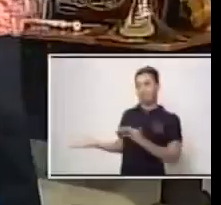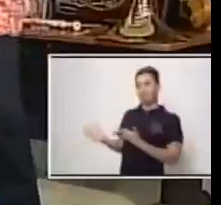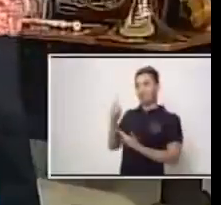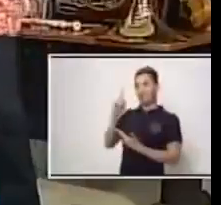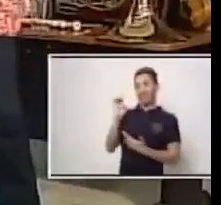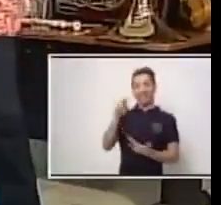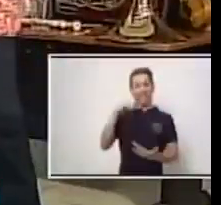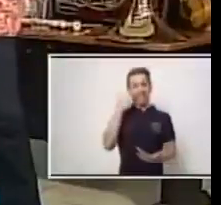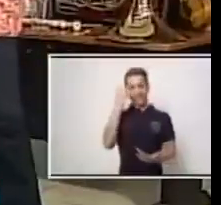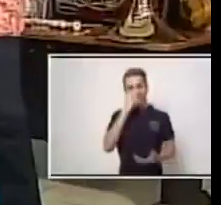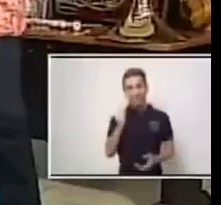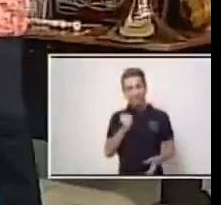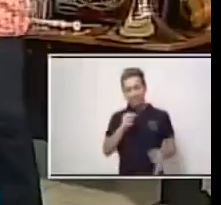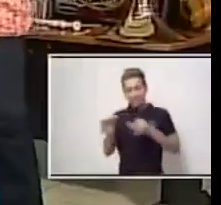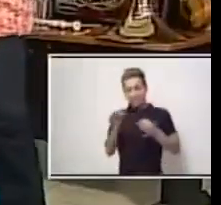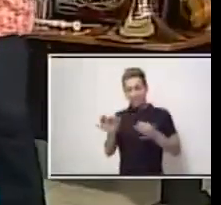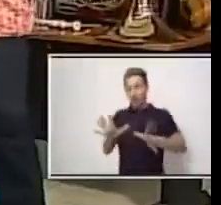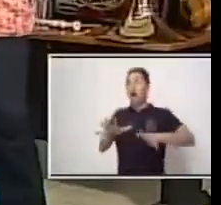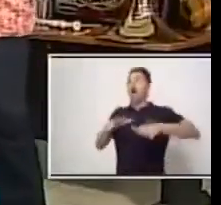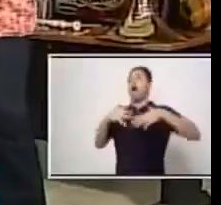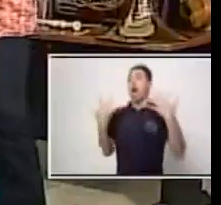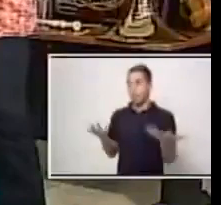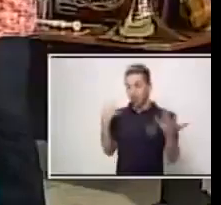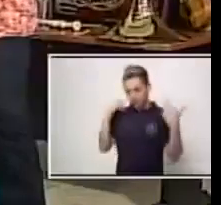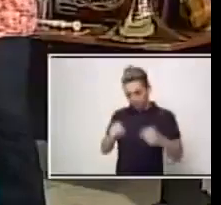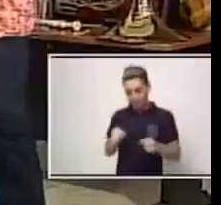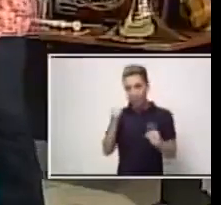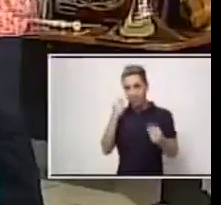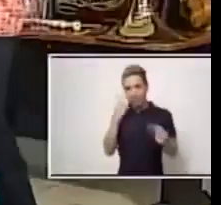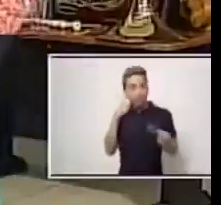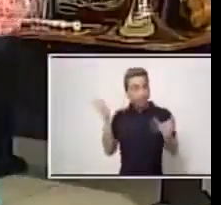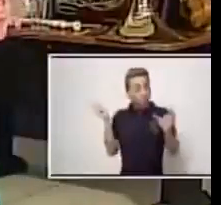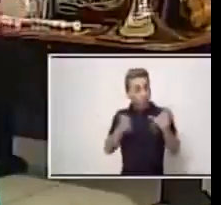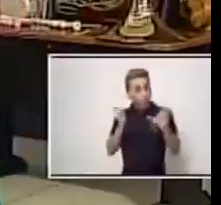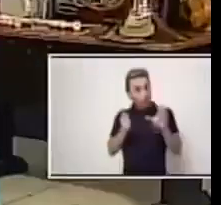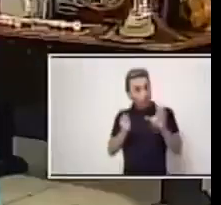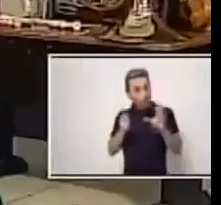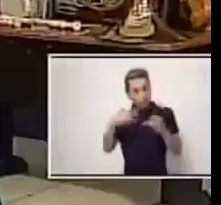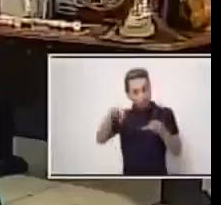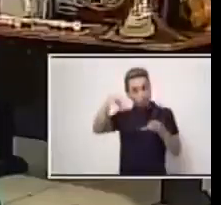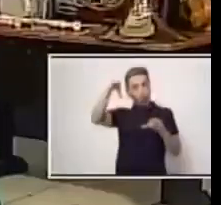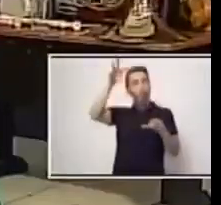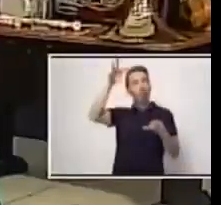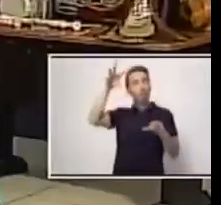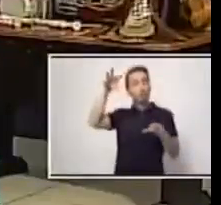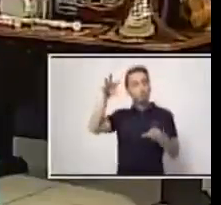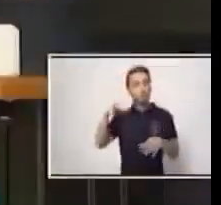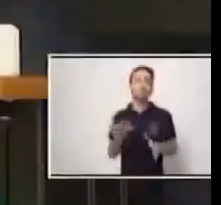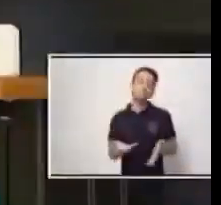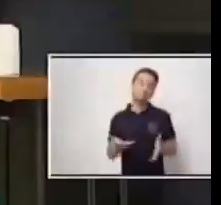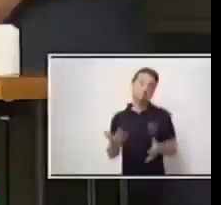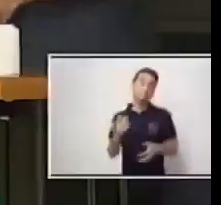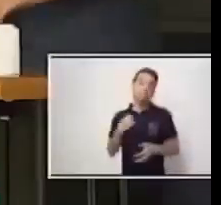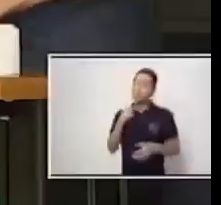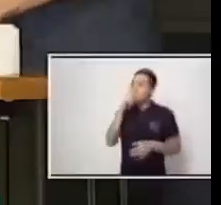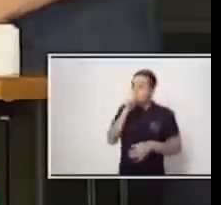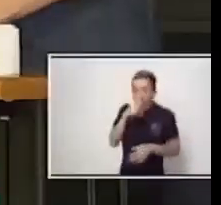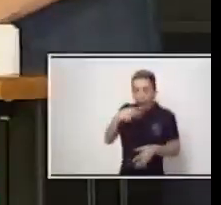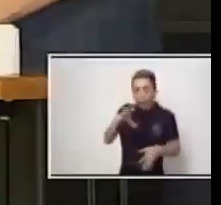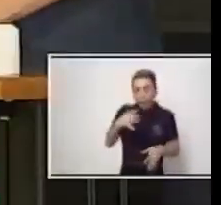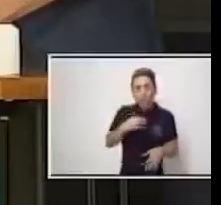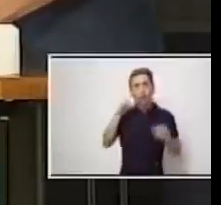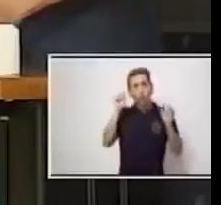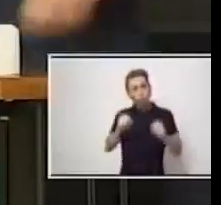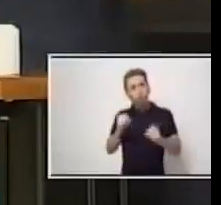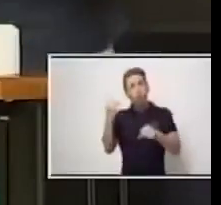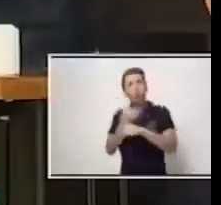pero les va a explicar cómo podemos hacer una campana resonadora en casa. Bueno, si no tenemos una campana resonadora, lo que podemos